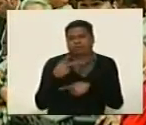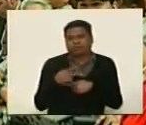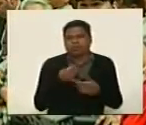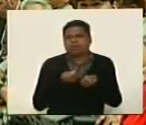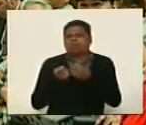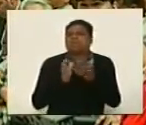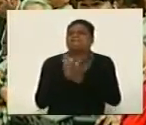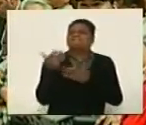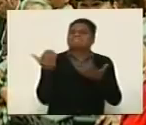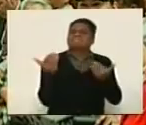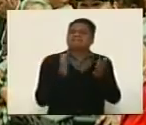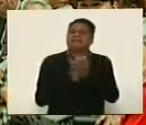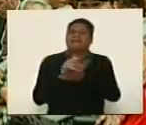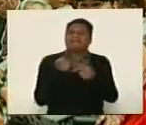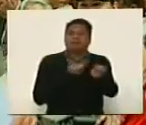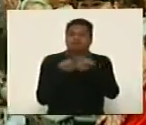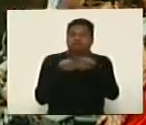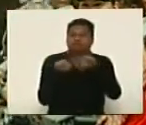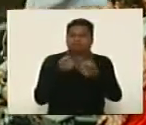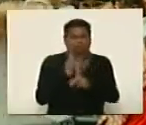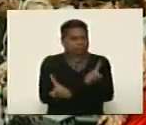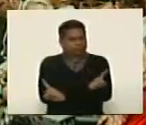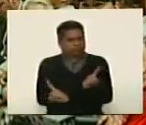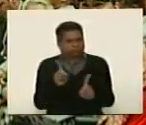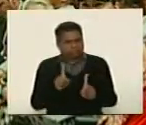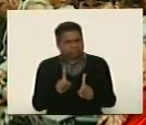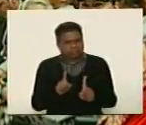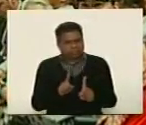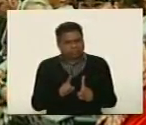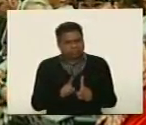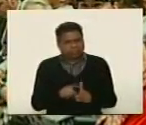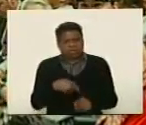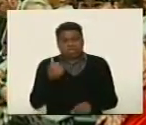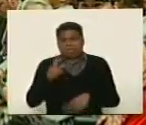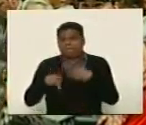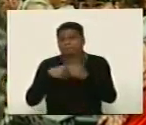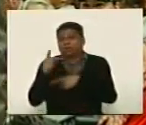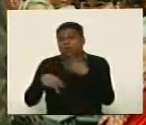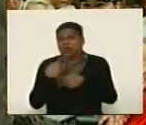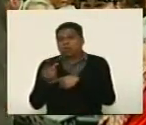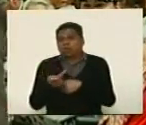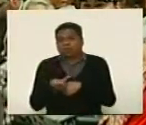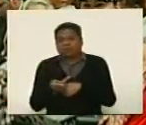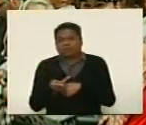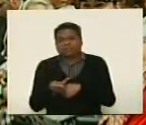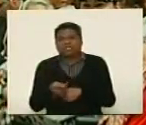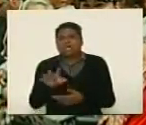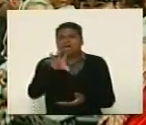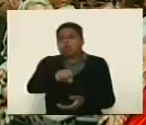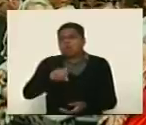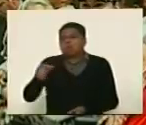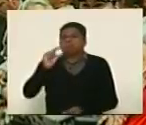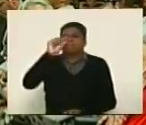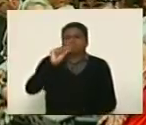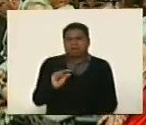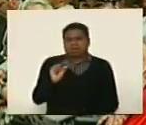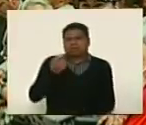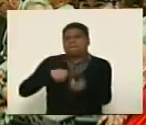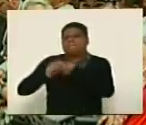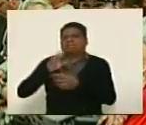materias primas y ellos los grandes productores de los bienes terminados, que compran materias primas baratas, sobre todo